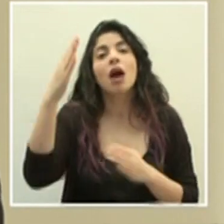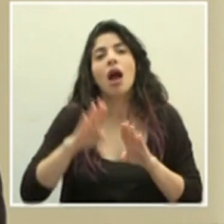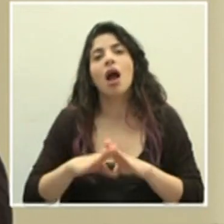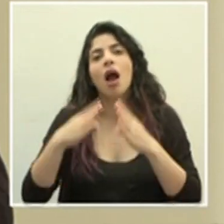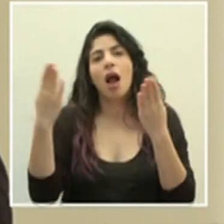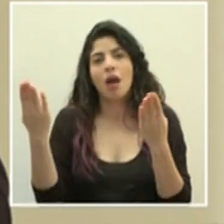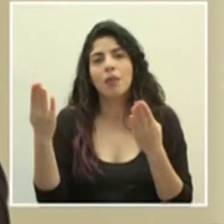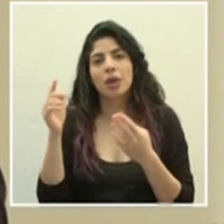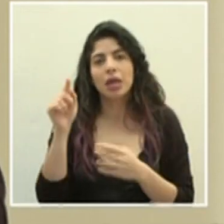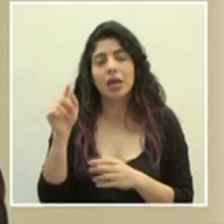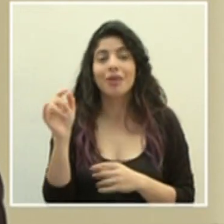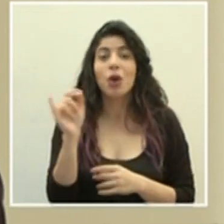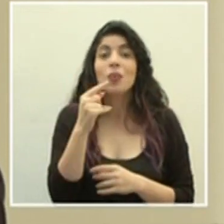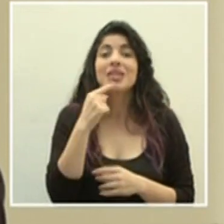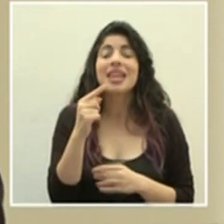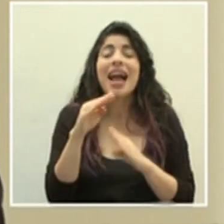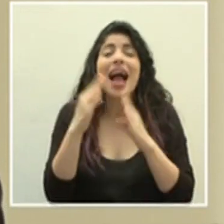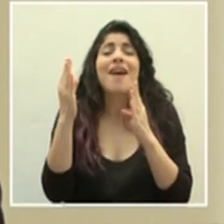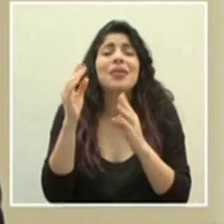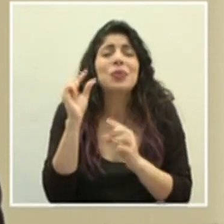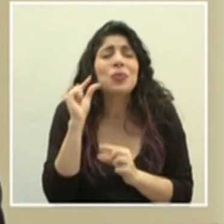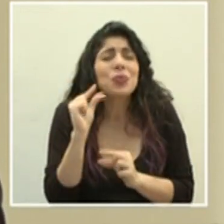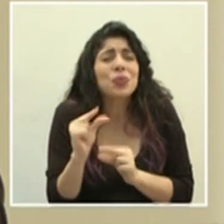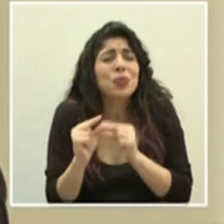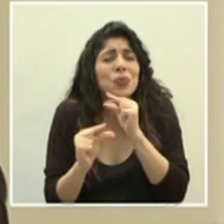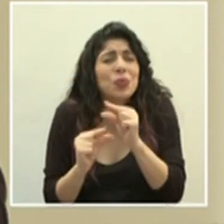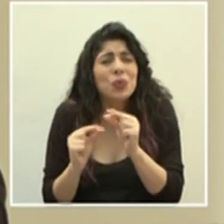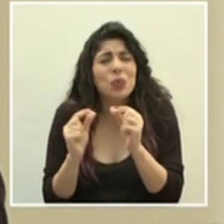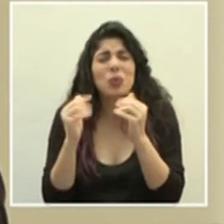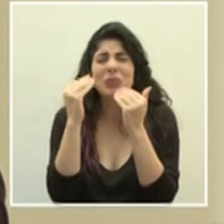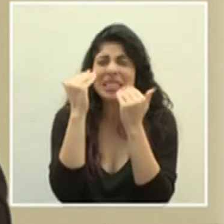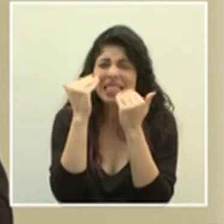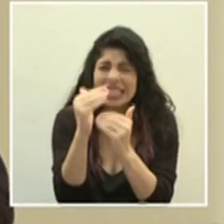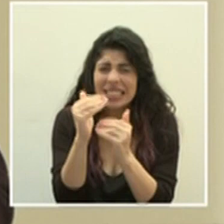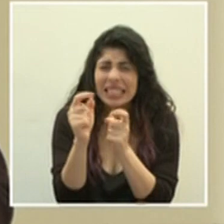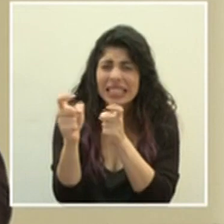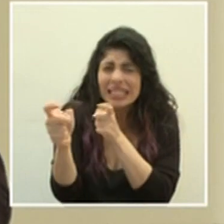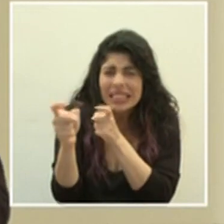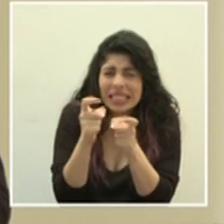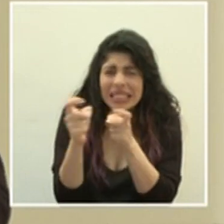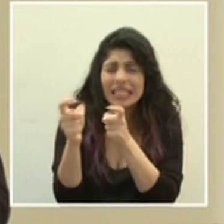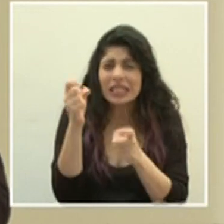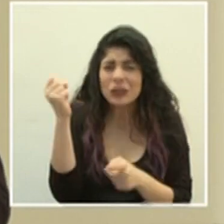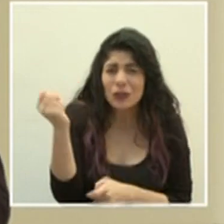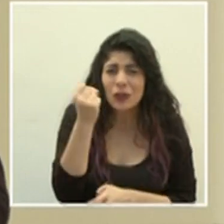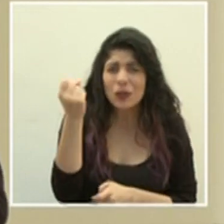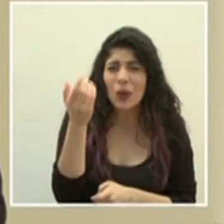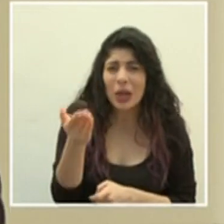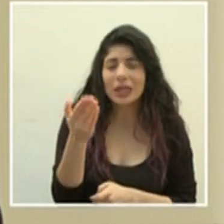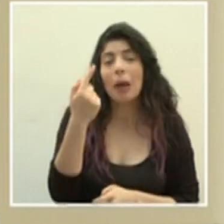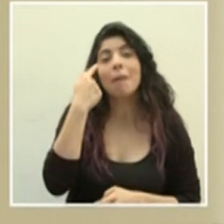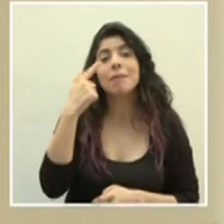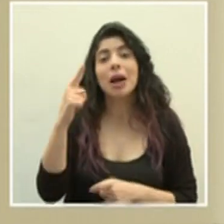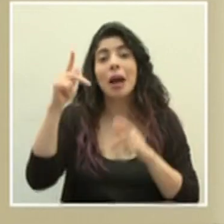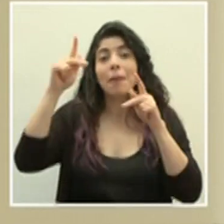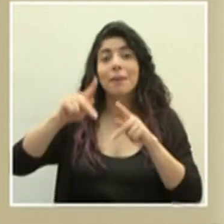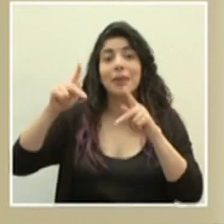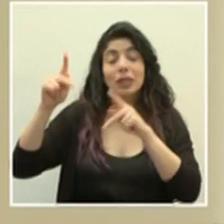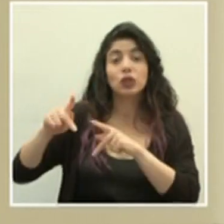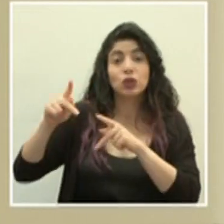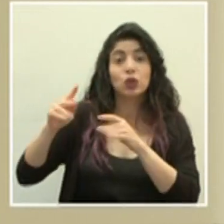apertura, como indicaba, muy gradual, muy restringida, muy controlada de la llegada de